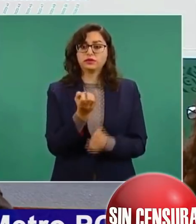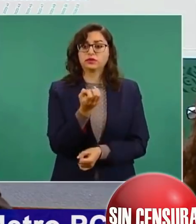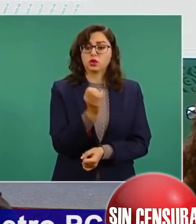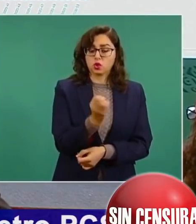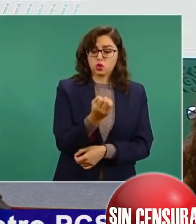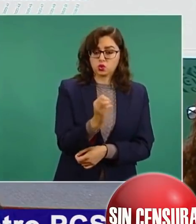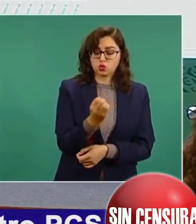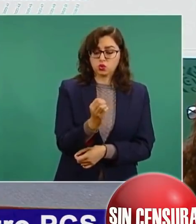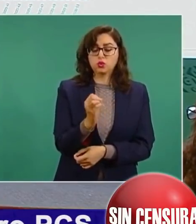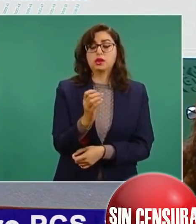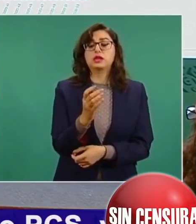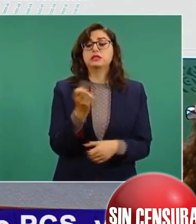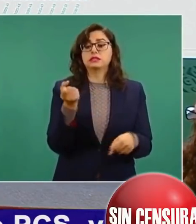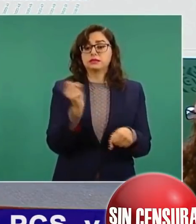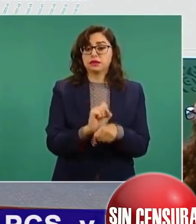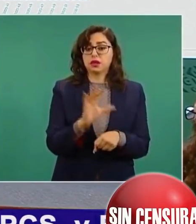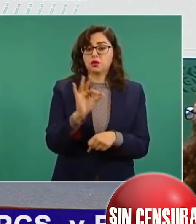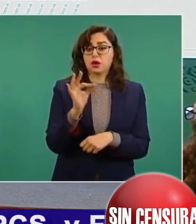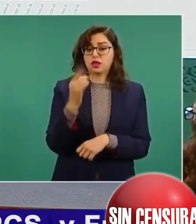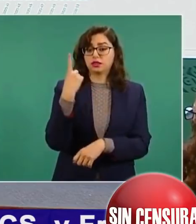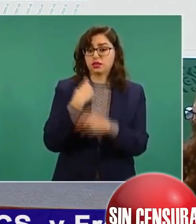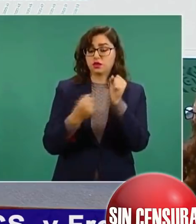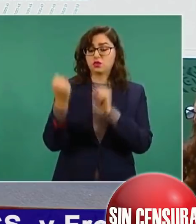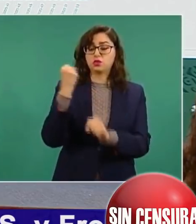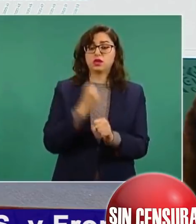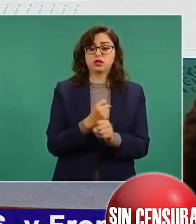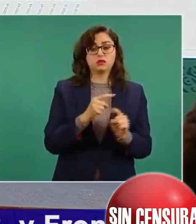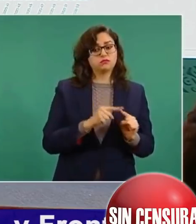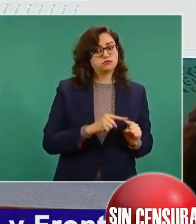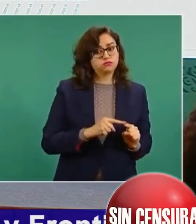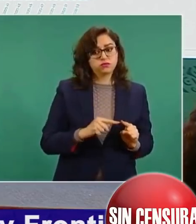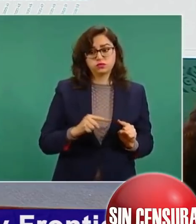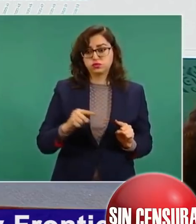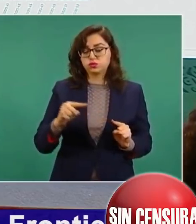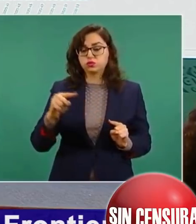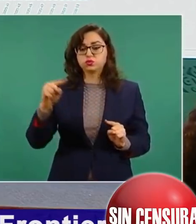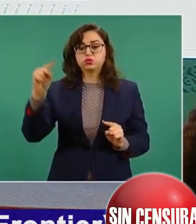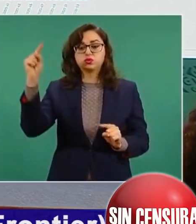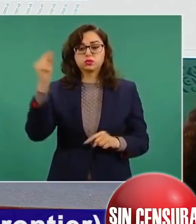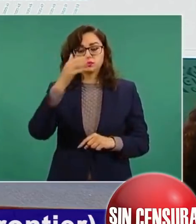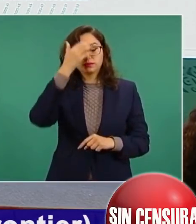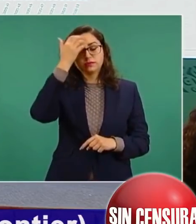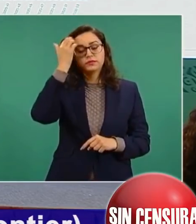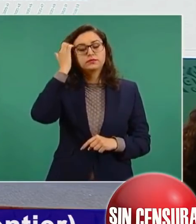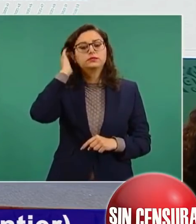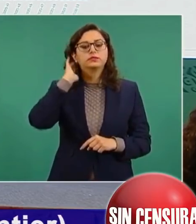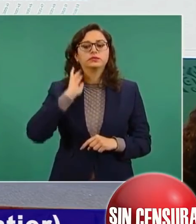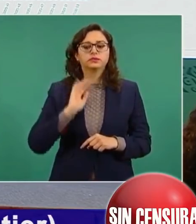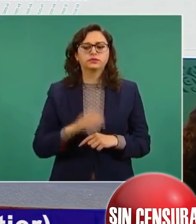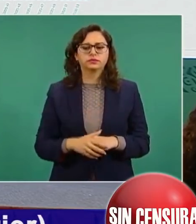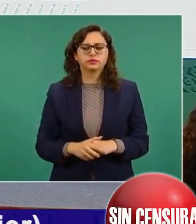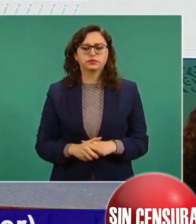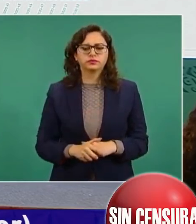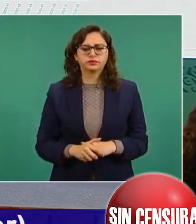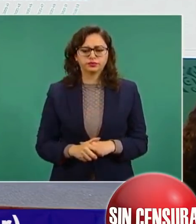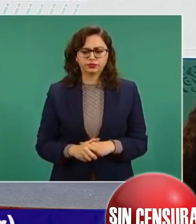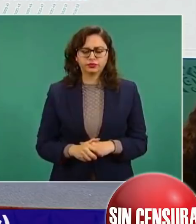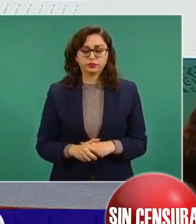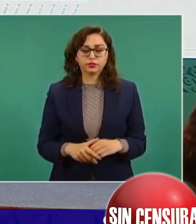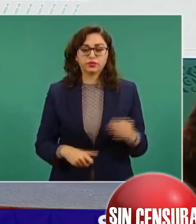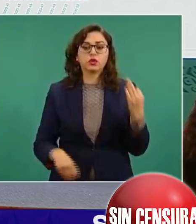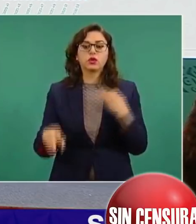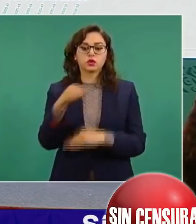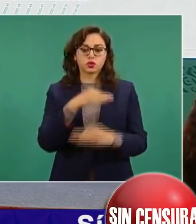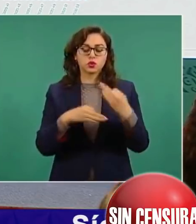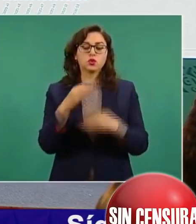la semana 40 es donde empieza octubre y después tuvimos el ascenso. Y en todos los paneles se verá la